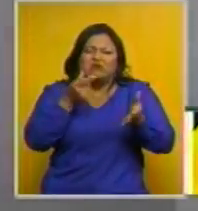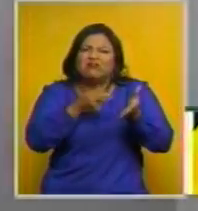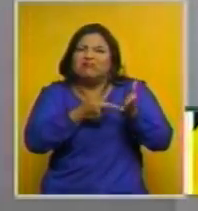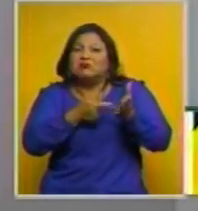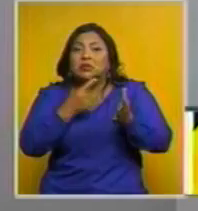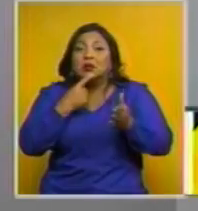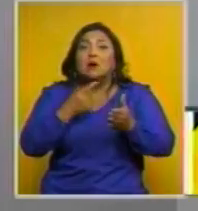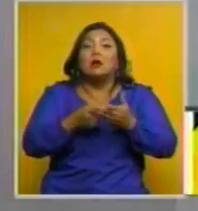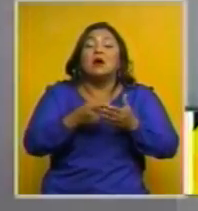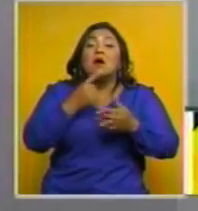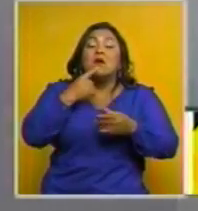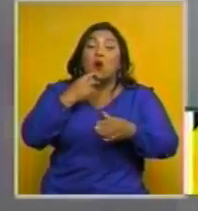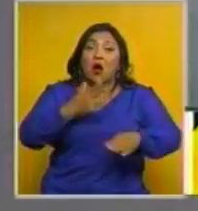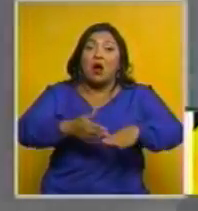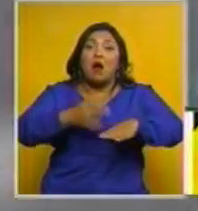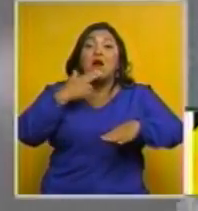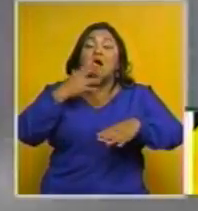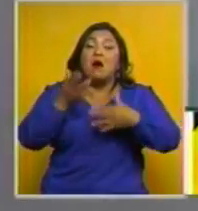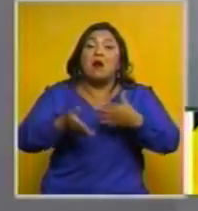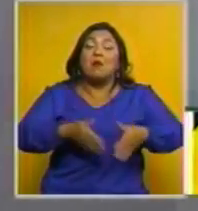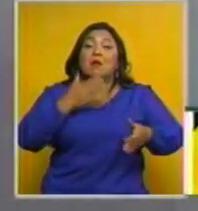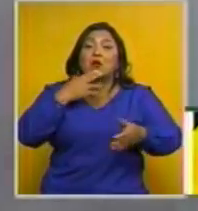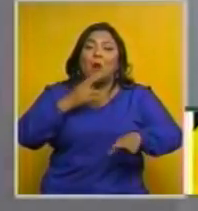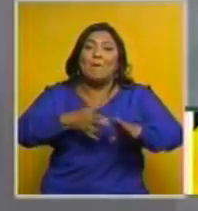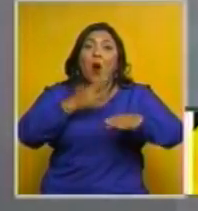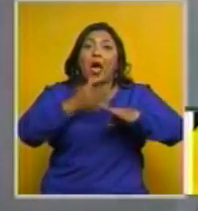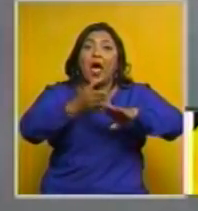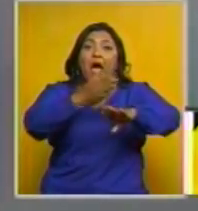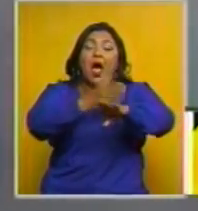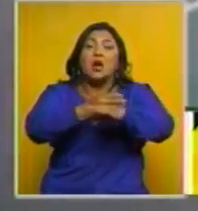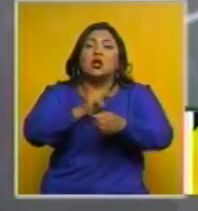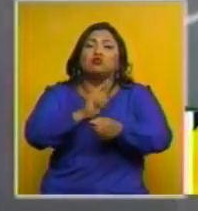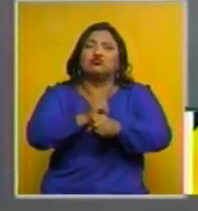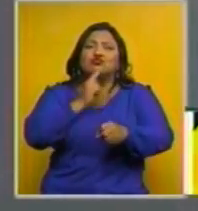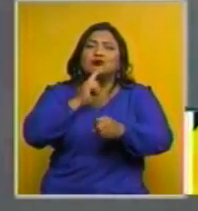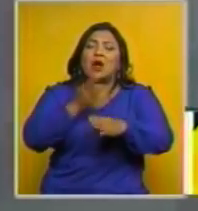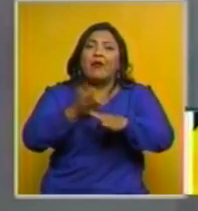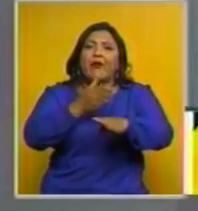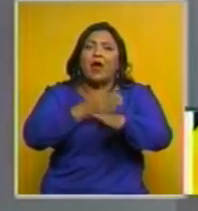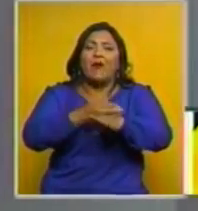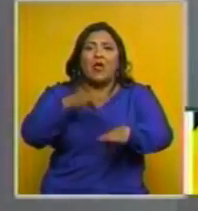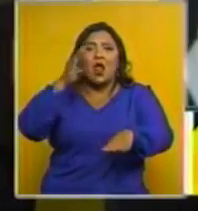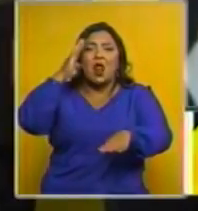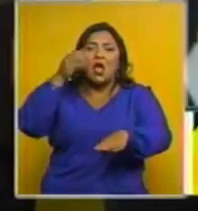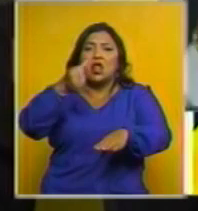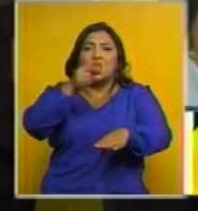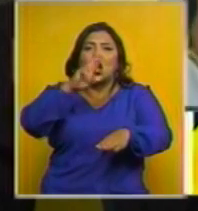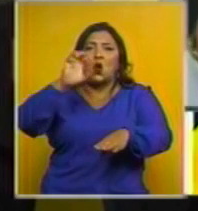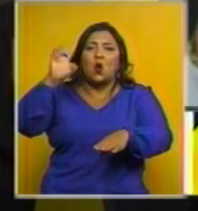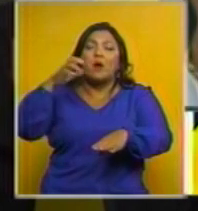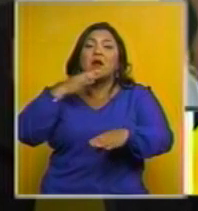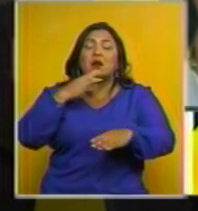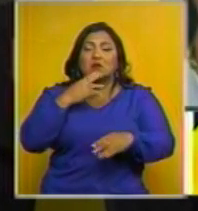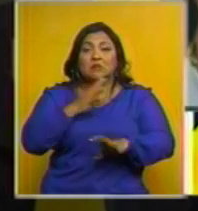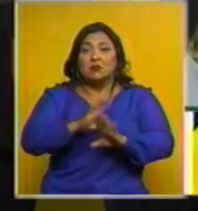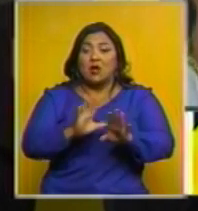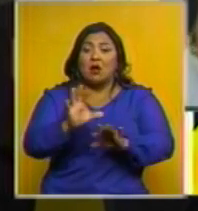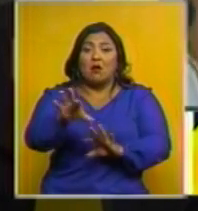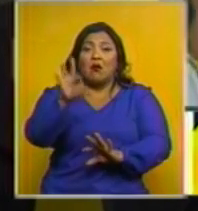característica con el armamento de dotación que utilizaba en ese momento el agente del GOE. Se encontró